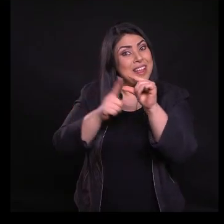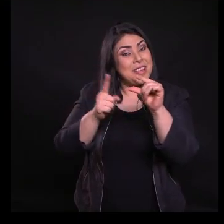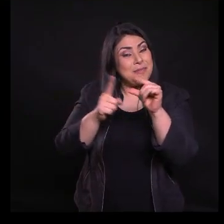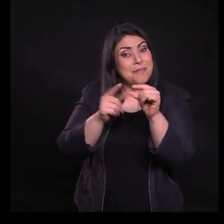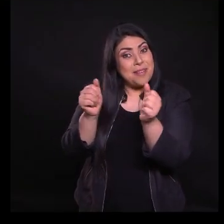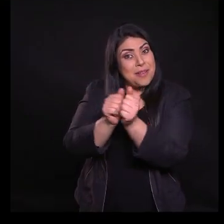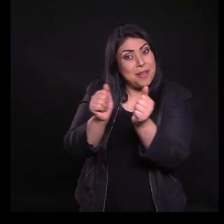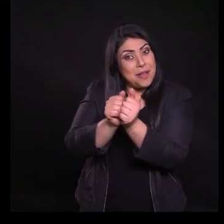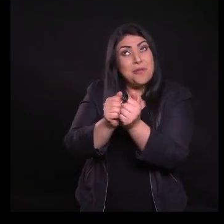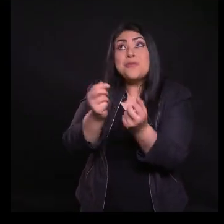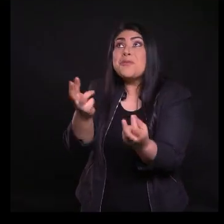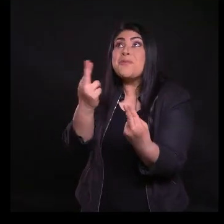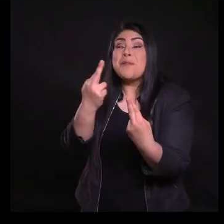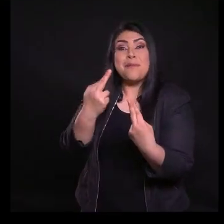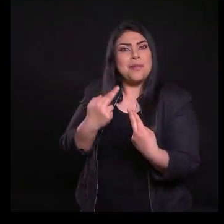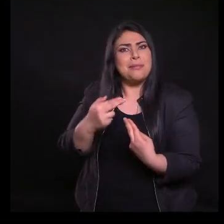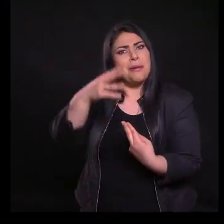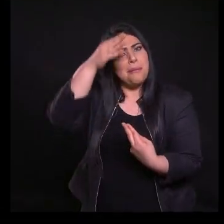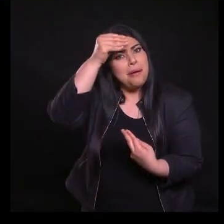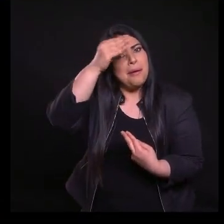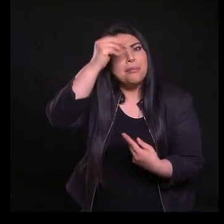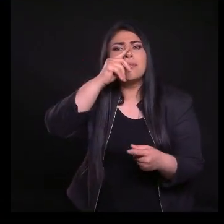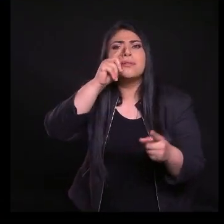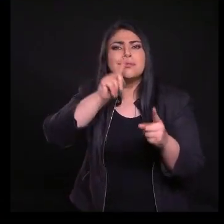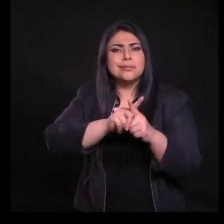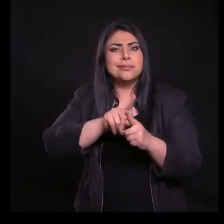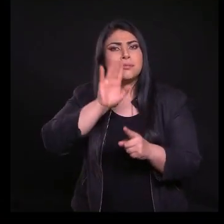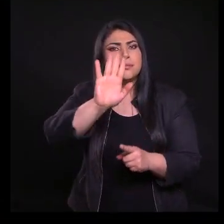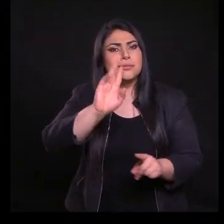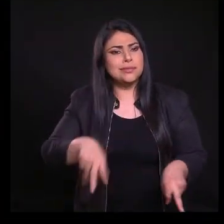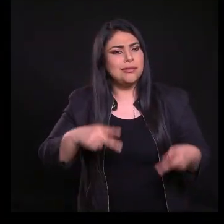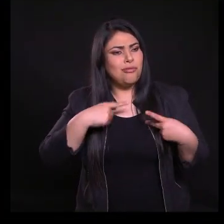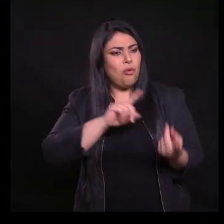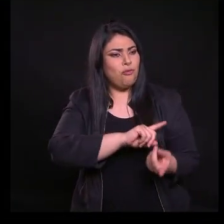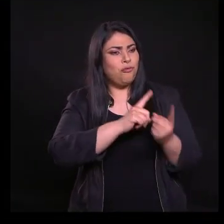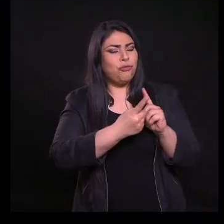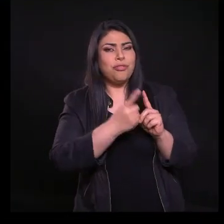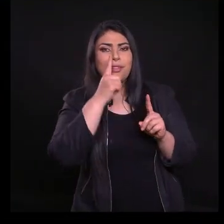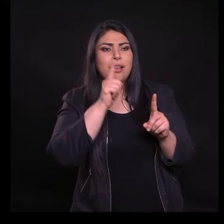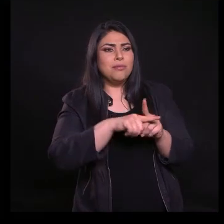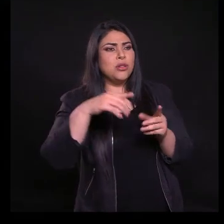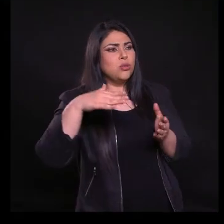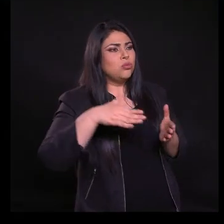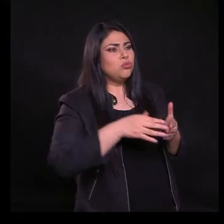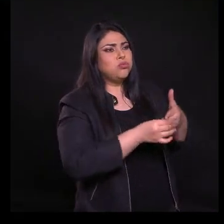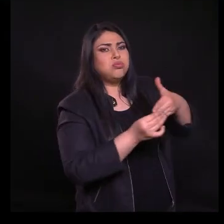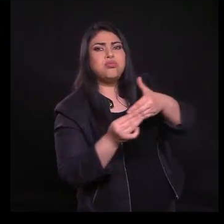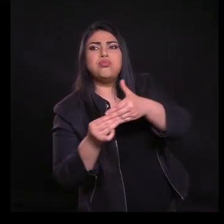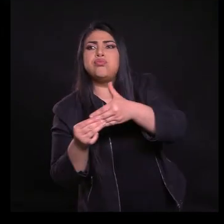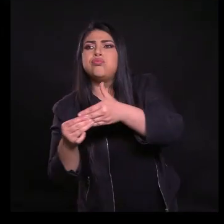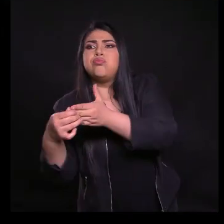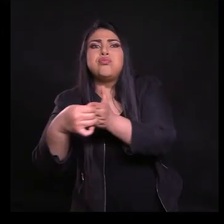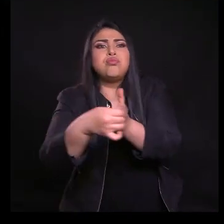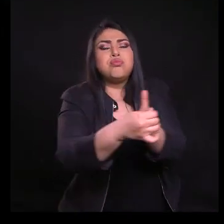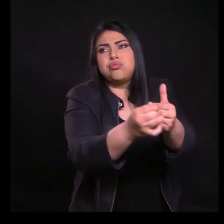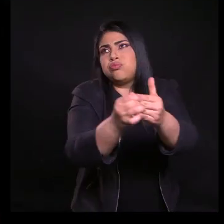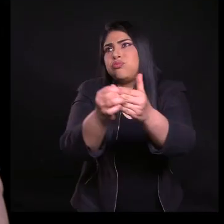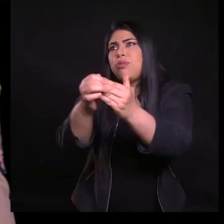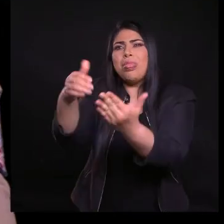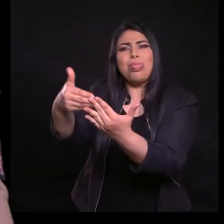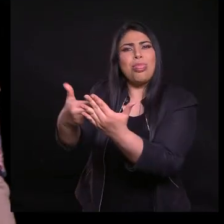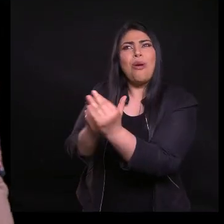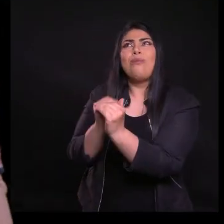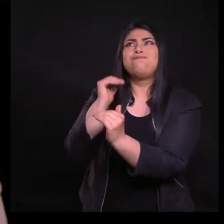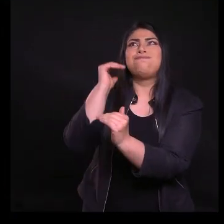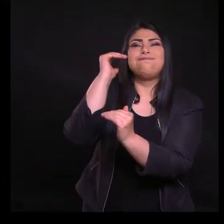juntos y que vamos a aprender juntos no sólo va a transformar tu vida sino que dará un nuevo rumbo a tu vida en el nombre